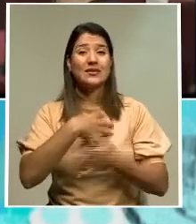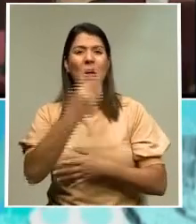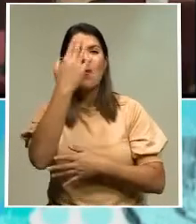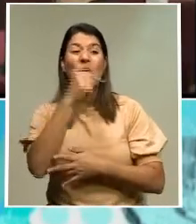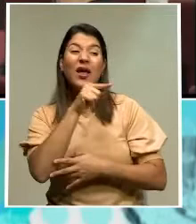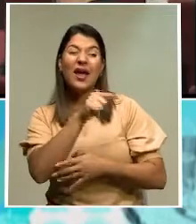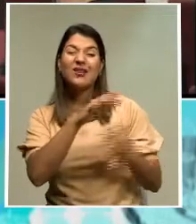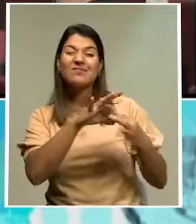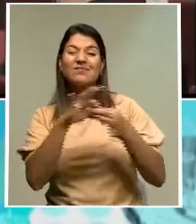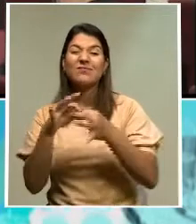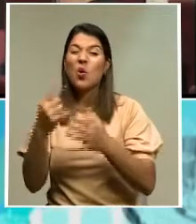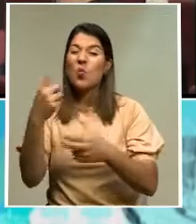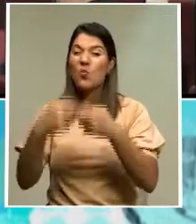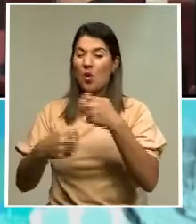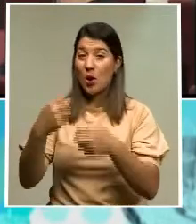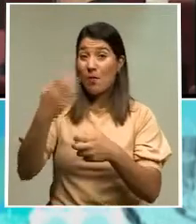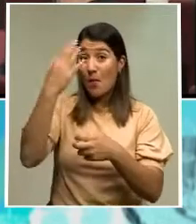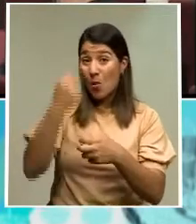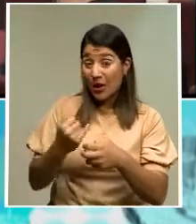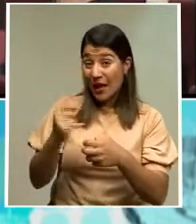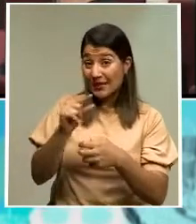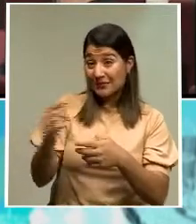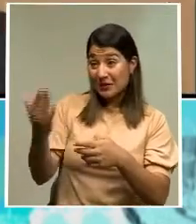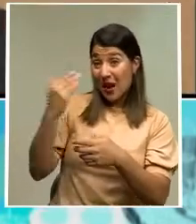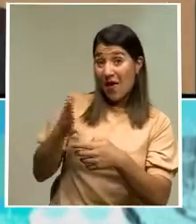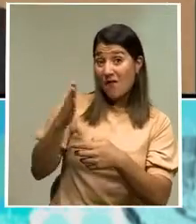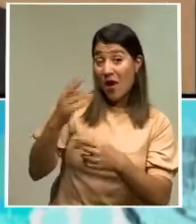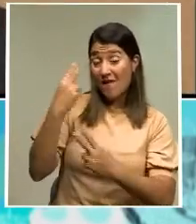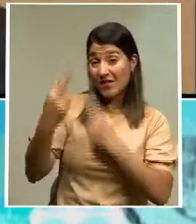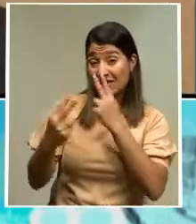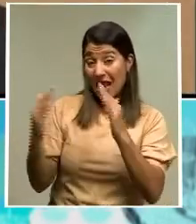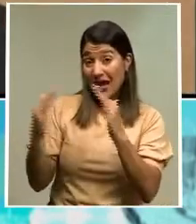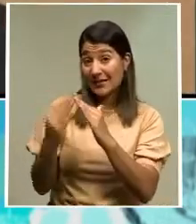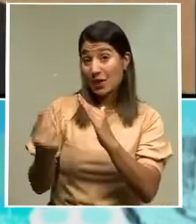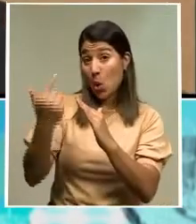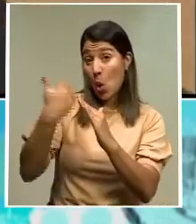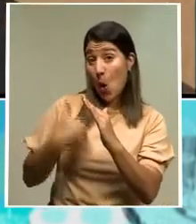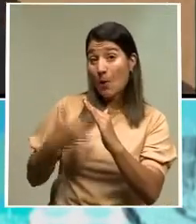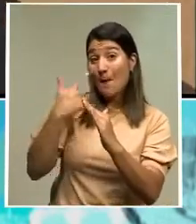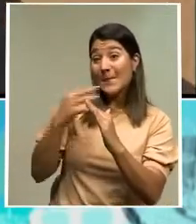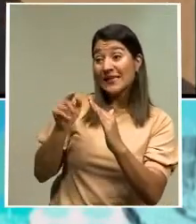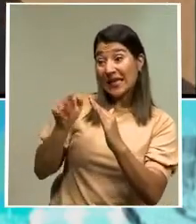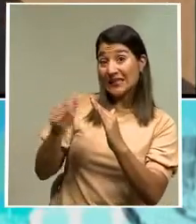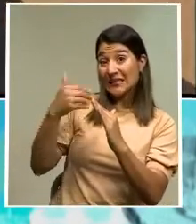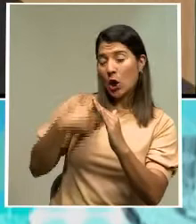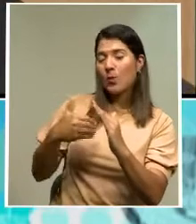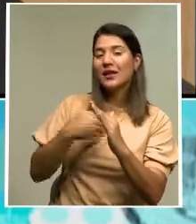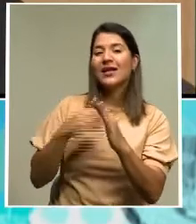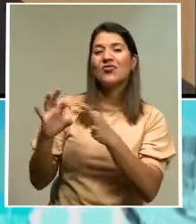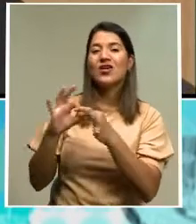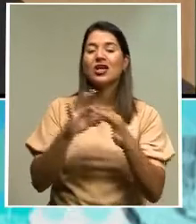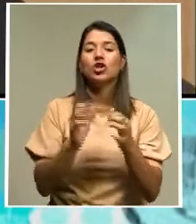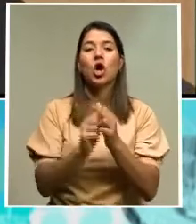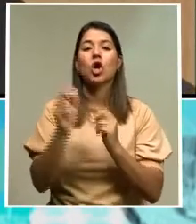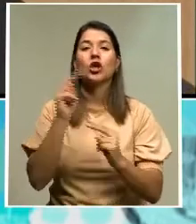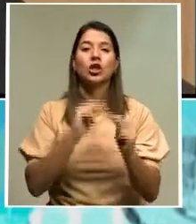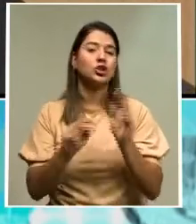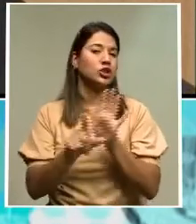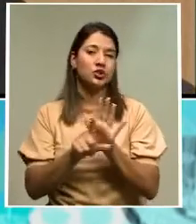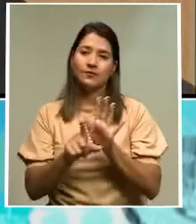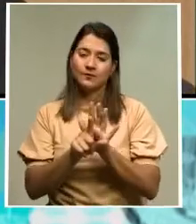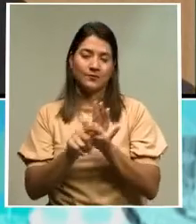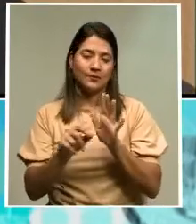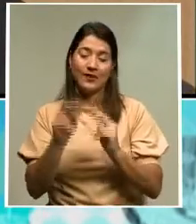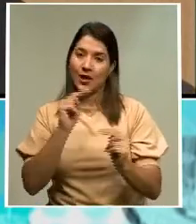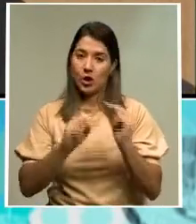luego de que visitó la casa de una de las personas detenidas por el tema de narcotráfico. Ante esto se